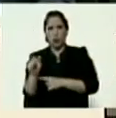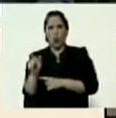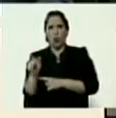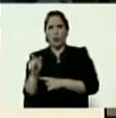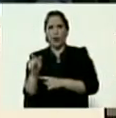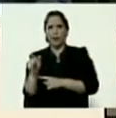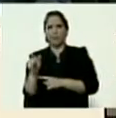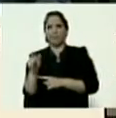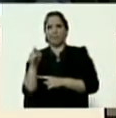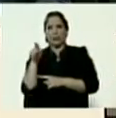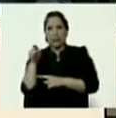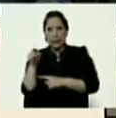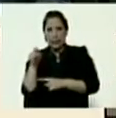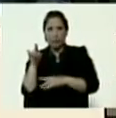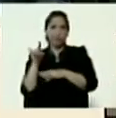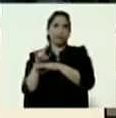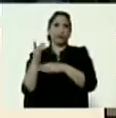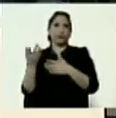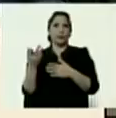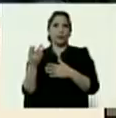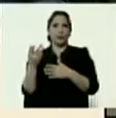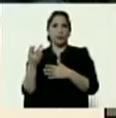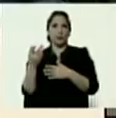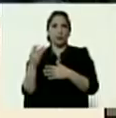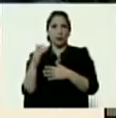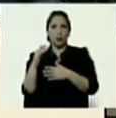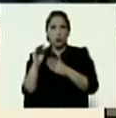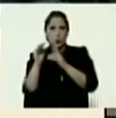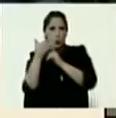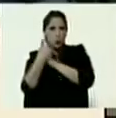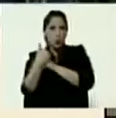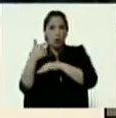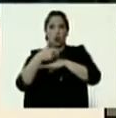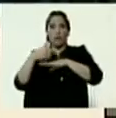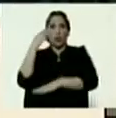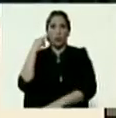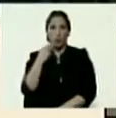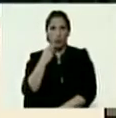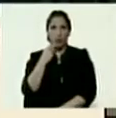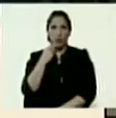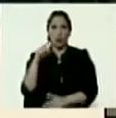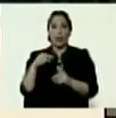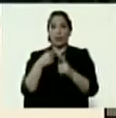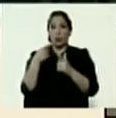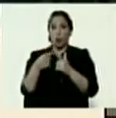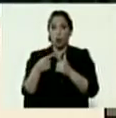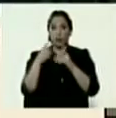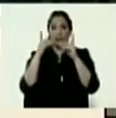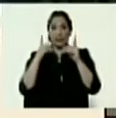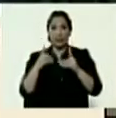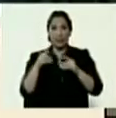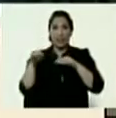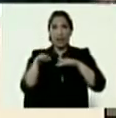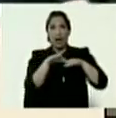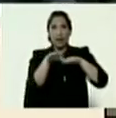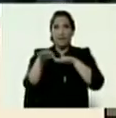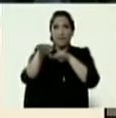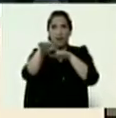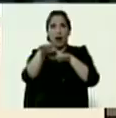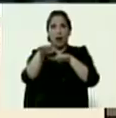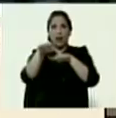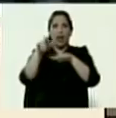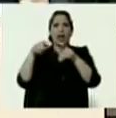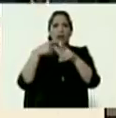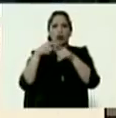del diputado Juan Guaidó, un infiltrado del gobierno bolivariano. Y entonces decide la caravana separarse en